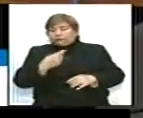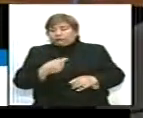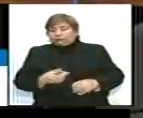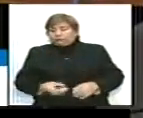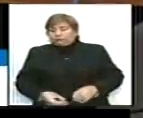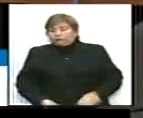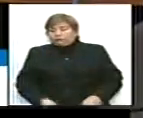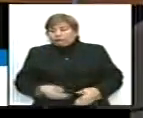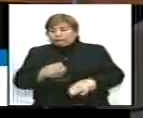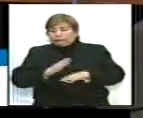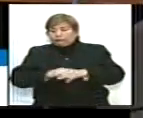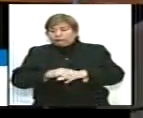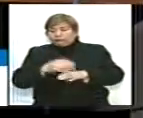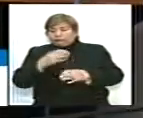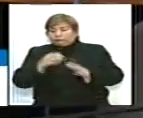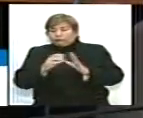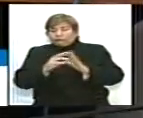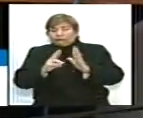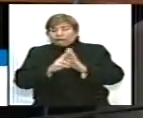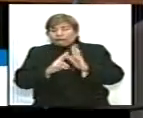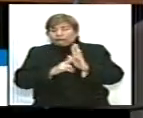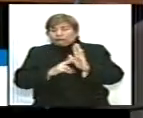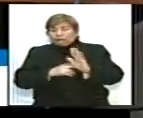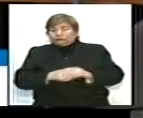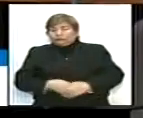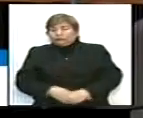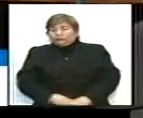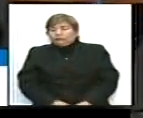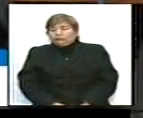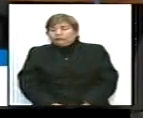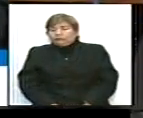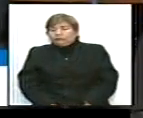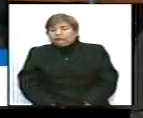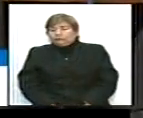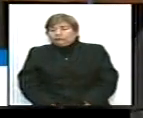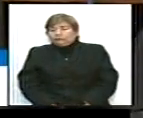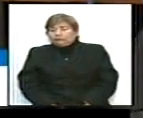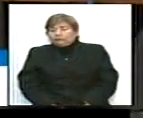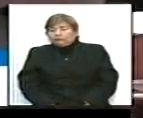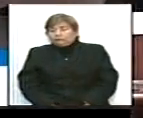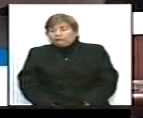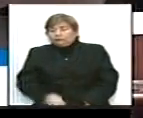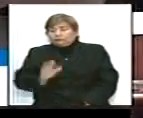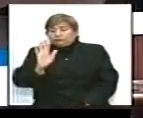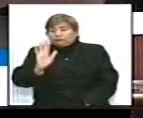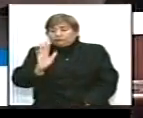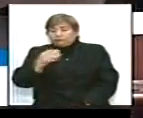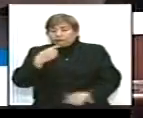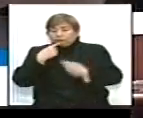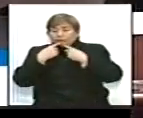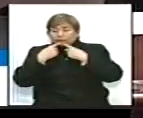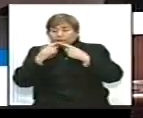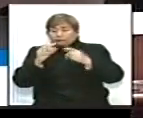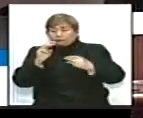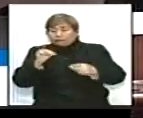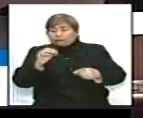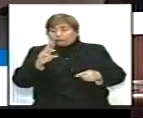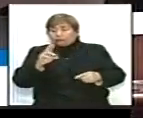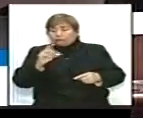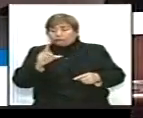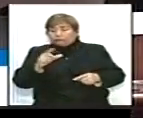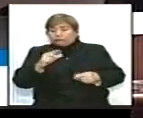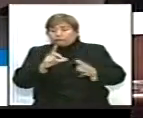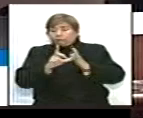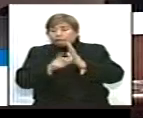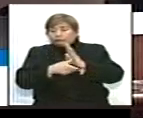dé cuenta en el marco del reglamento, presidente. Y por lo demás, congresista Morales, para su información, terminada la